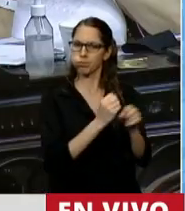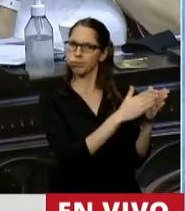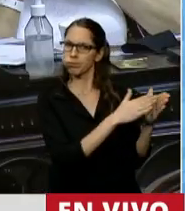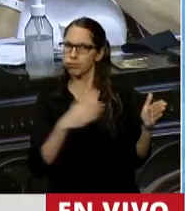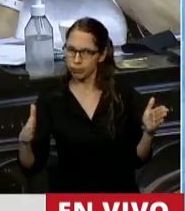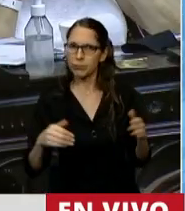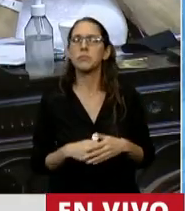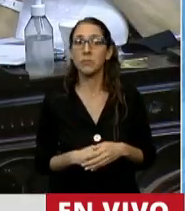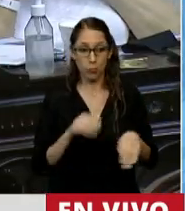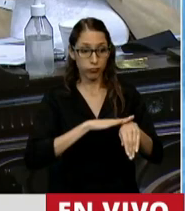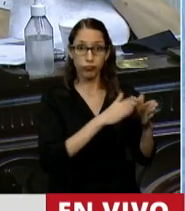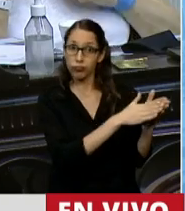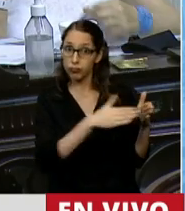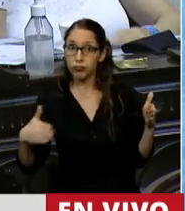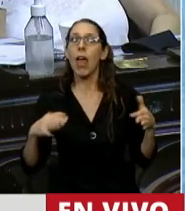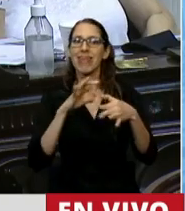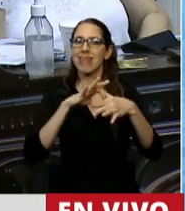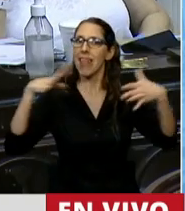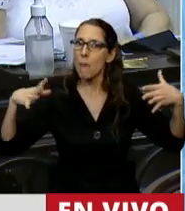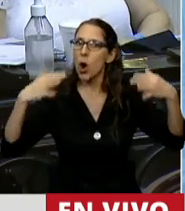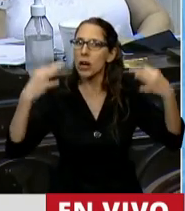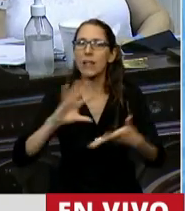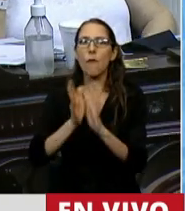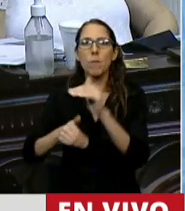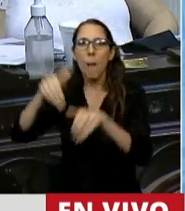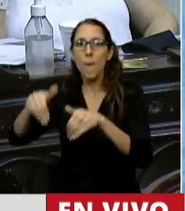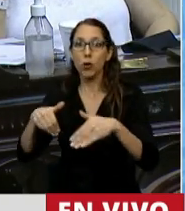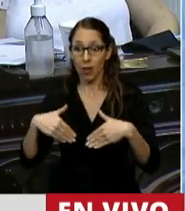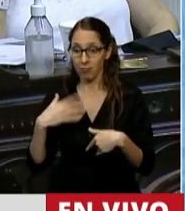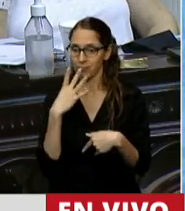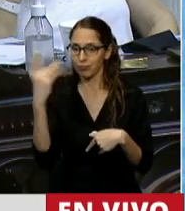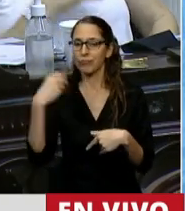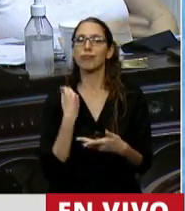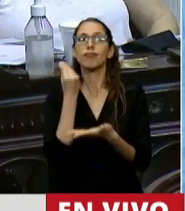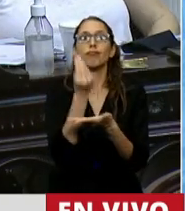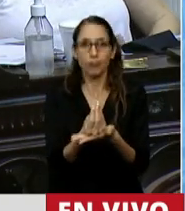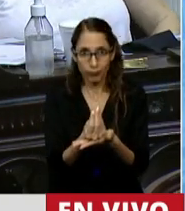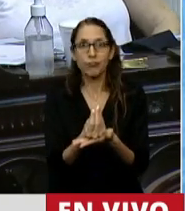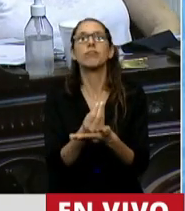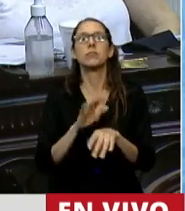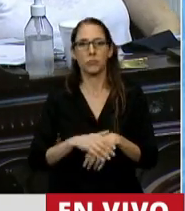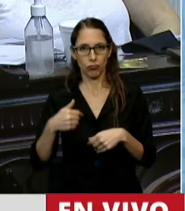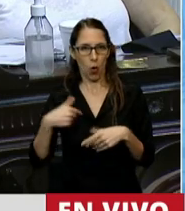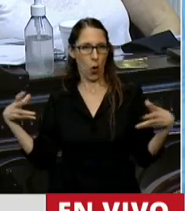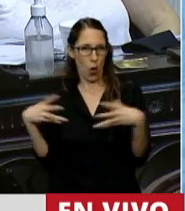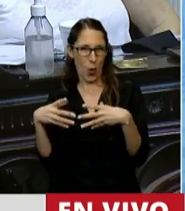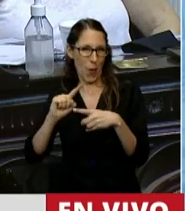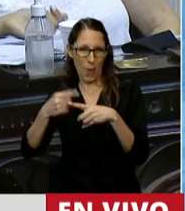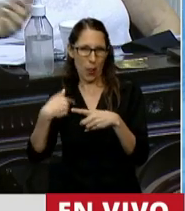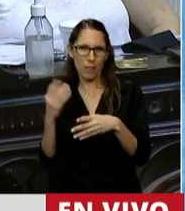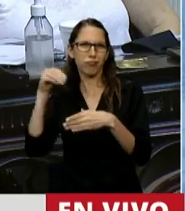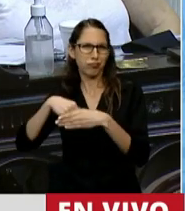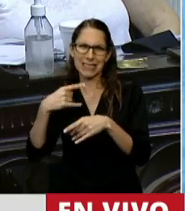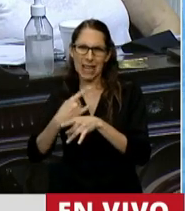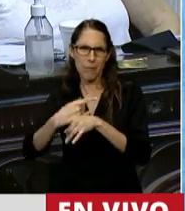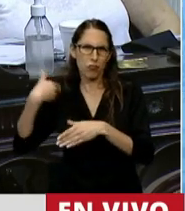mandato en una democracia representativa y más del partido que orgullosamente he formado parte durante toda mi militancia